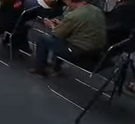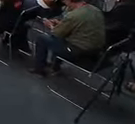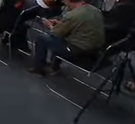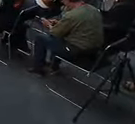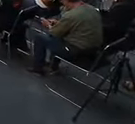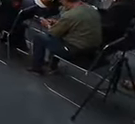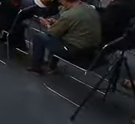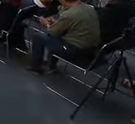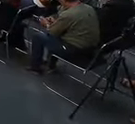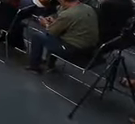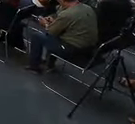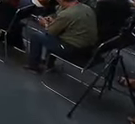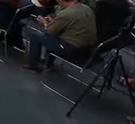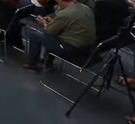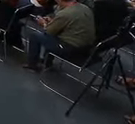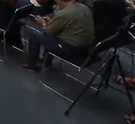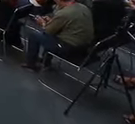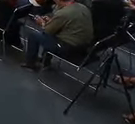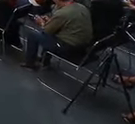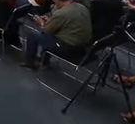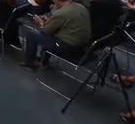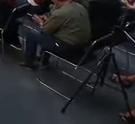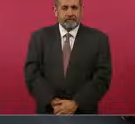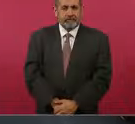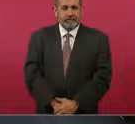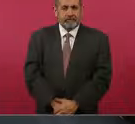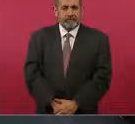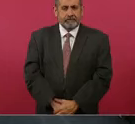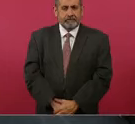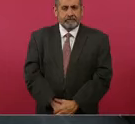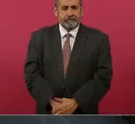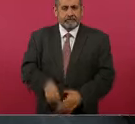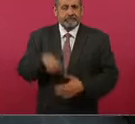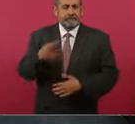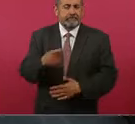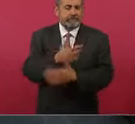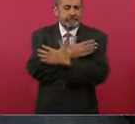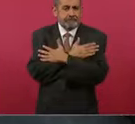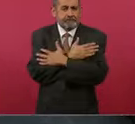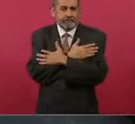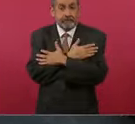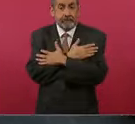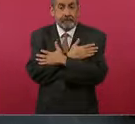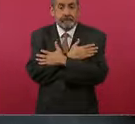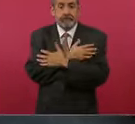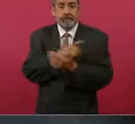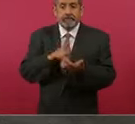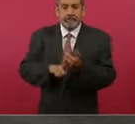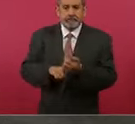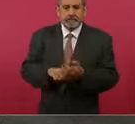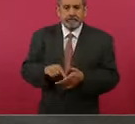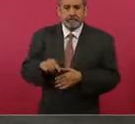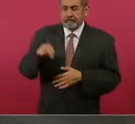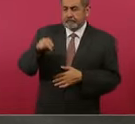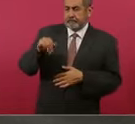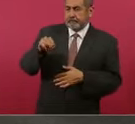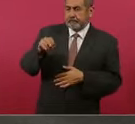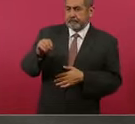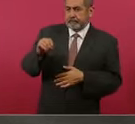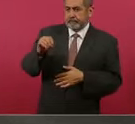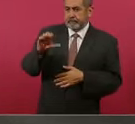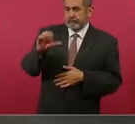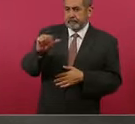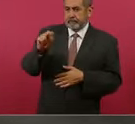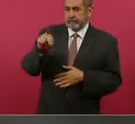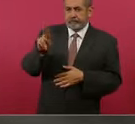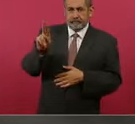Bueno, pues un abrazo a todos los familiares de Nino Canún, un periodista